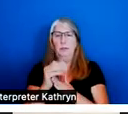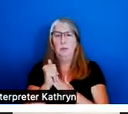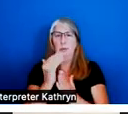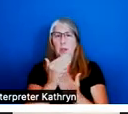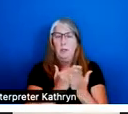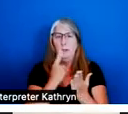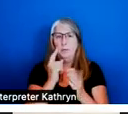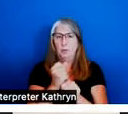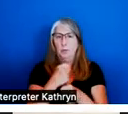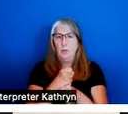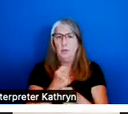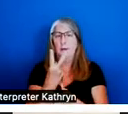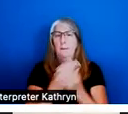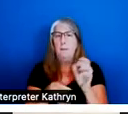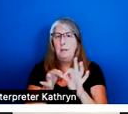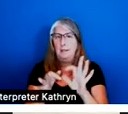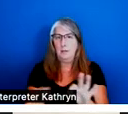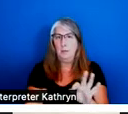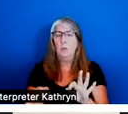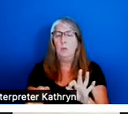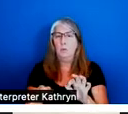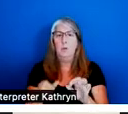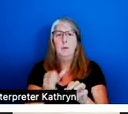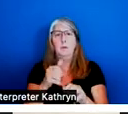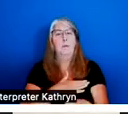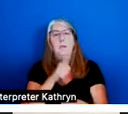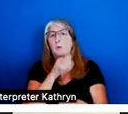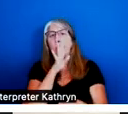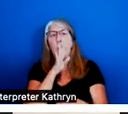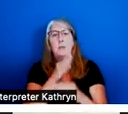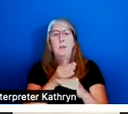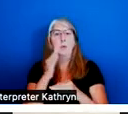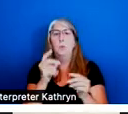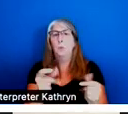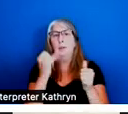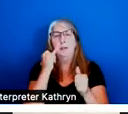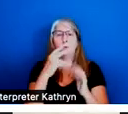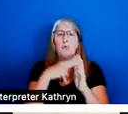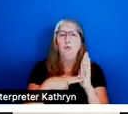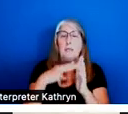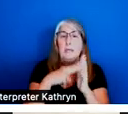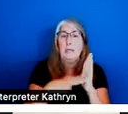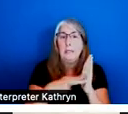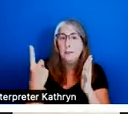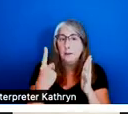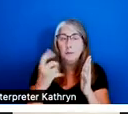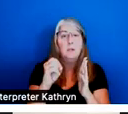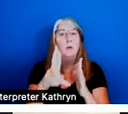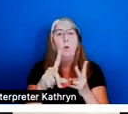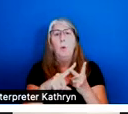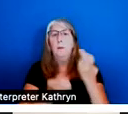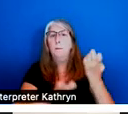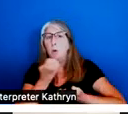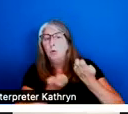muy rápido. Eso pasa especialmente cuando uno esté leyendo una presentación o emocionada, nerviosa o al tener